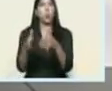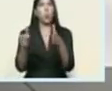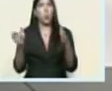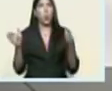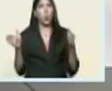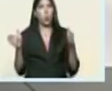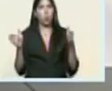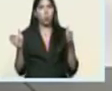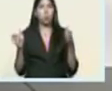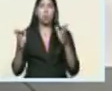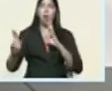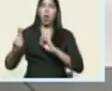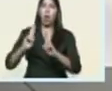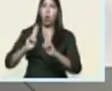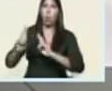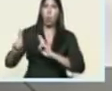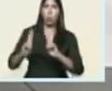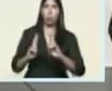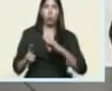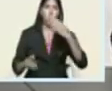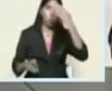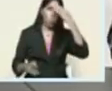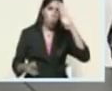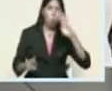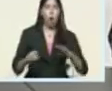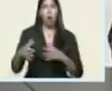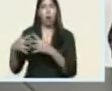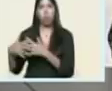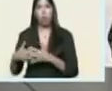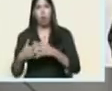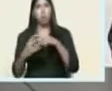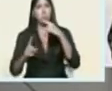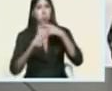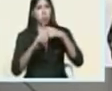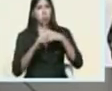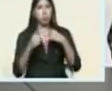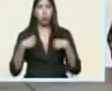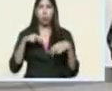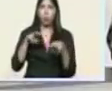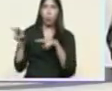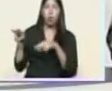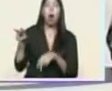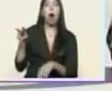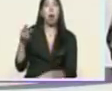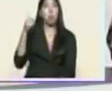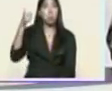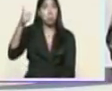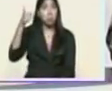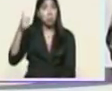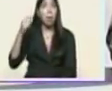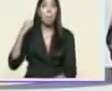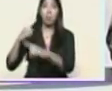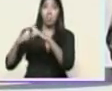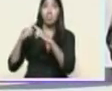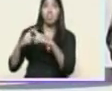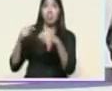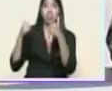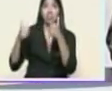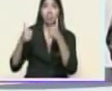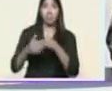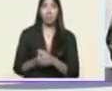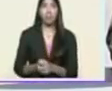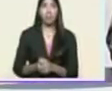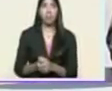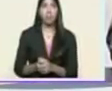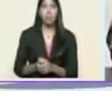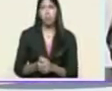para las relaciones con la Revolución Cubana. Positivo, nosotros lo calificamos siempre de muy positivo. Y hasta donde estuvo a